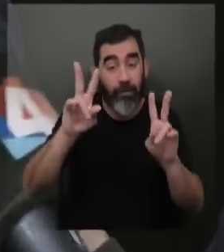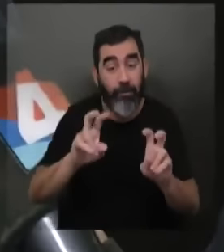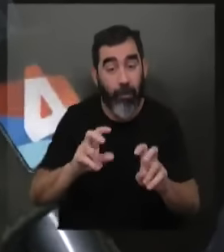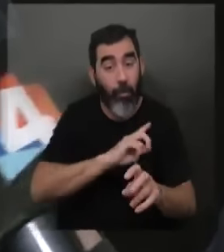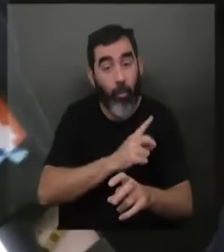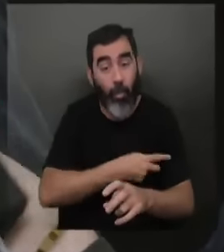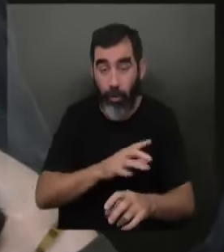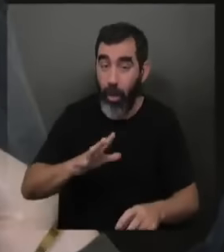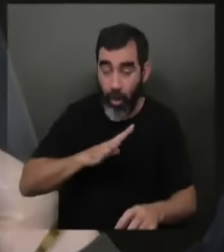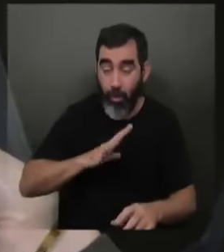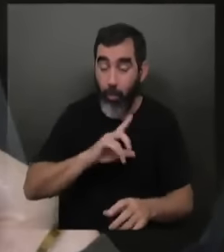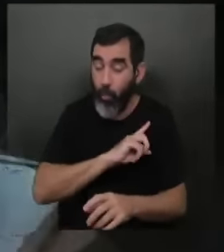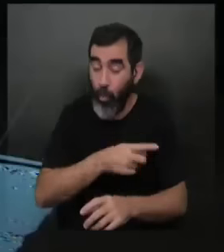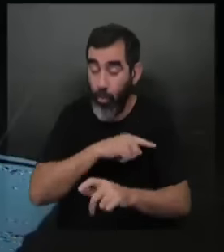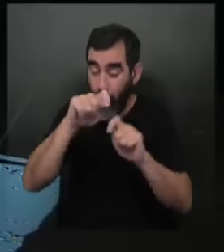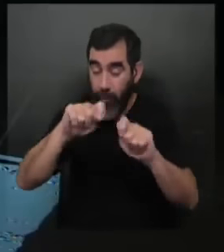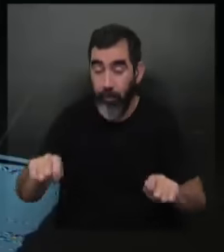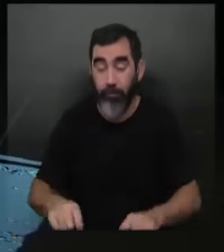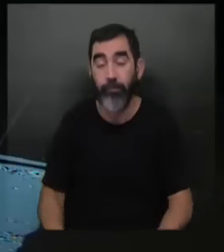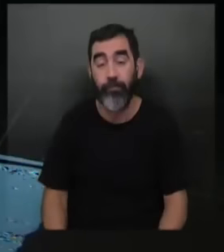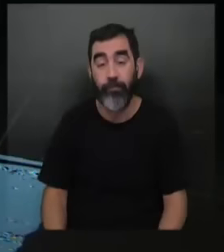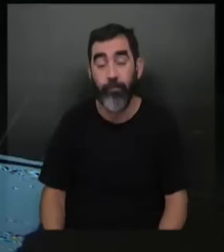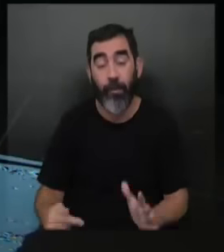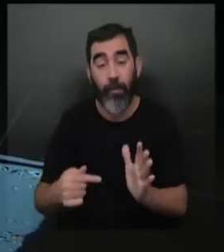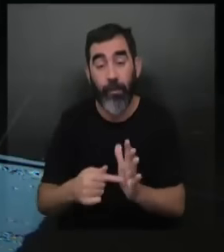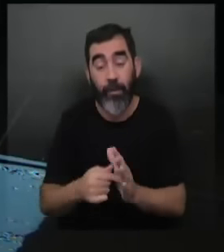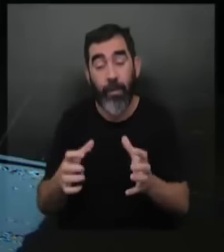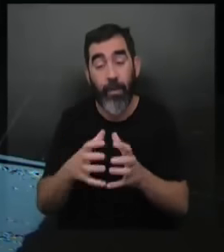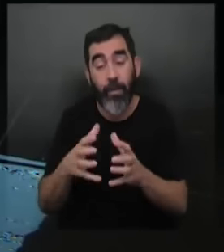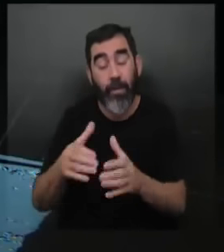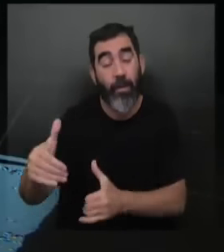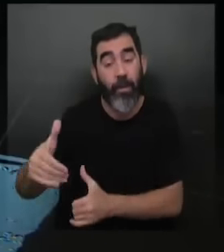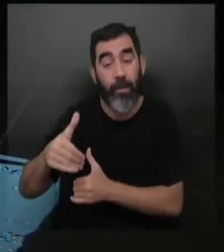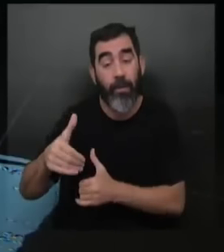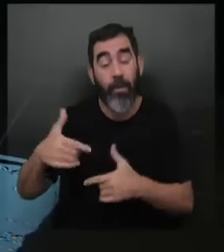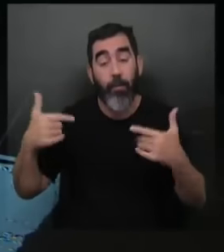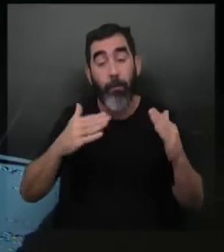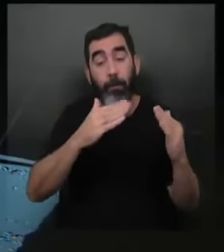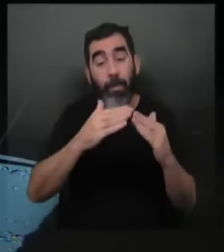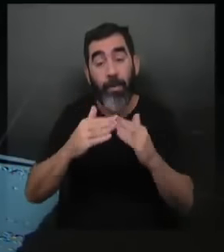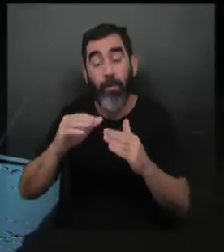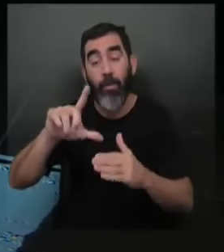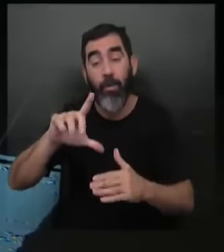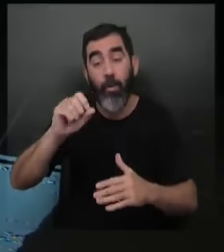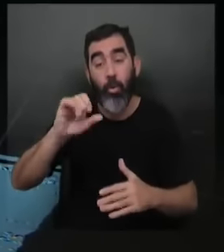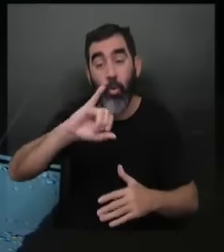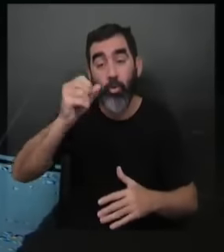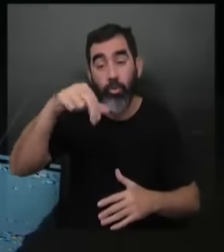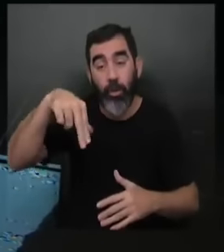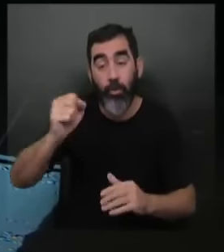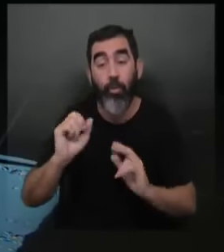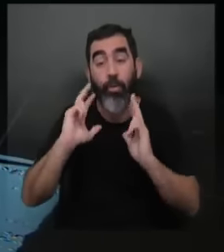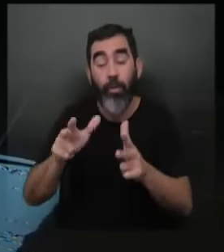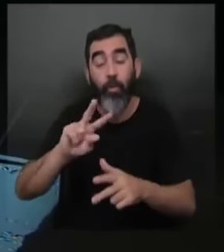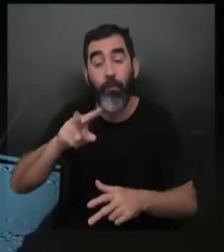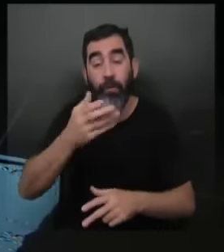de poder el dirigente de Cabildo abierto y ministro de vivienda Raúl Lozano dijo que la